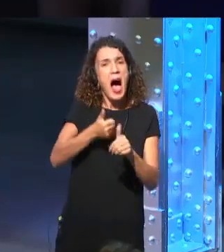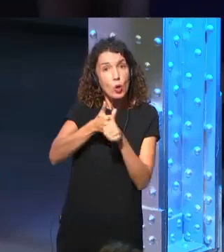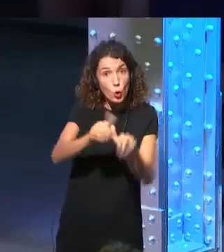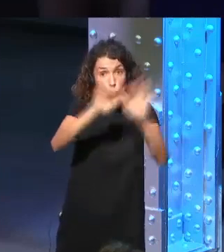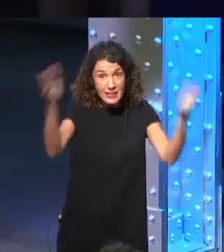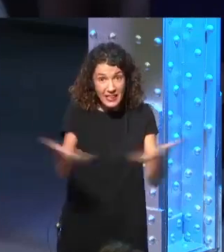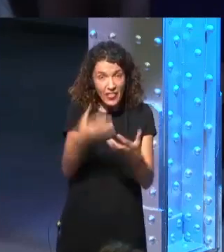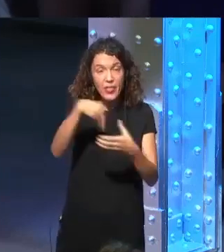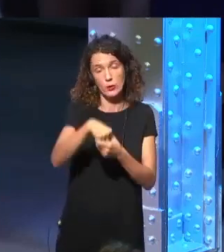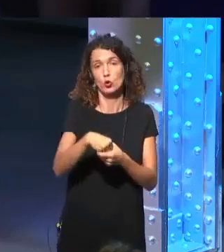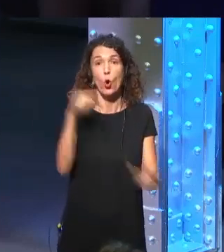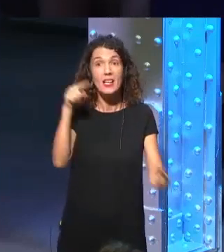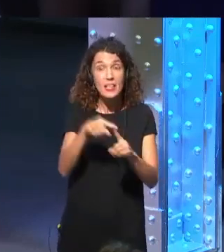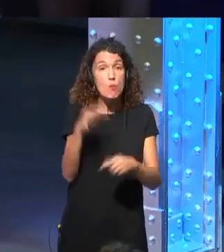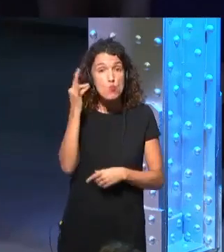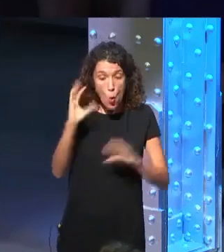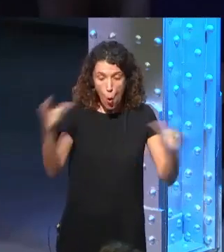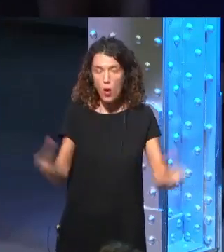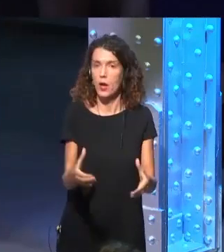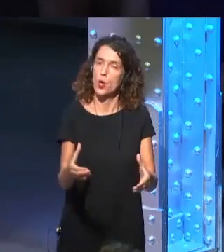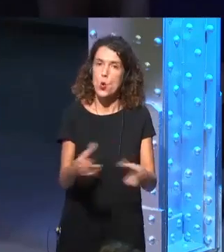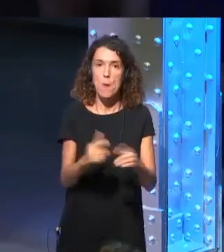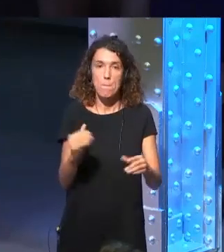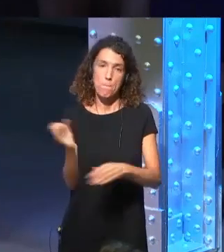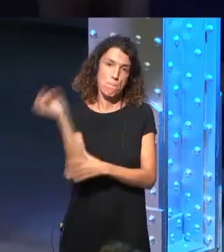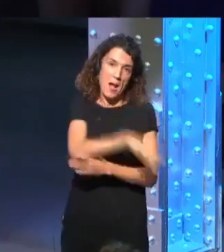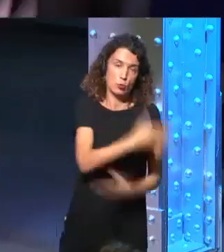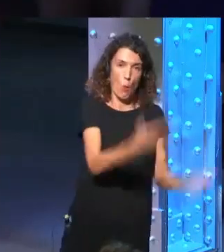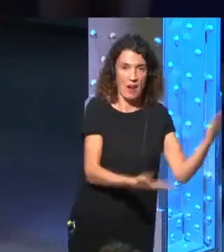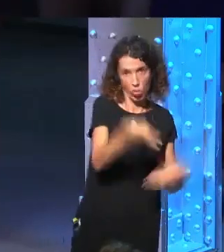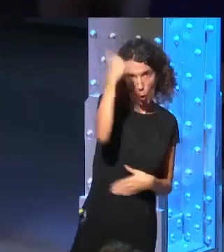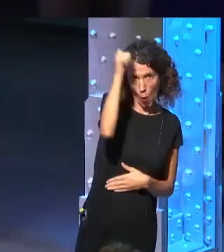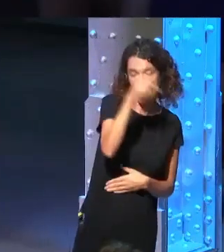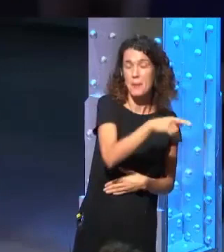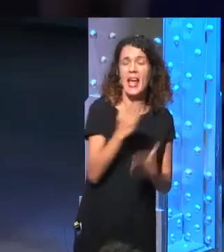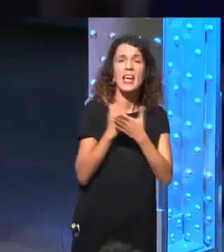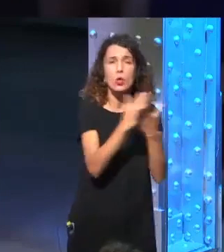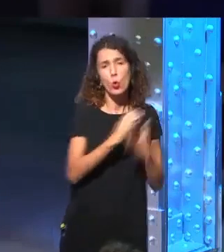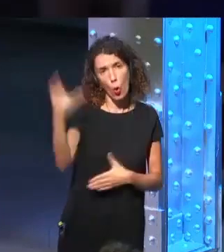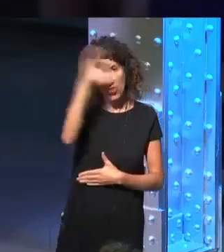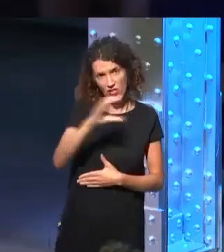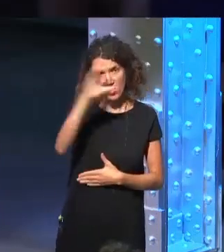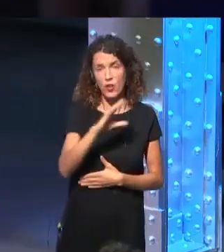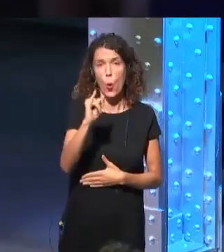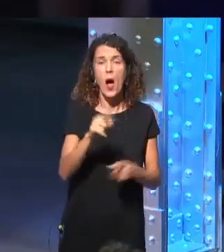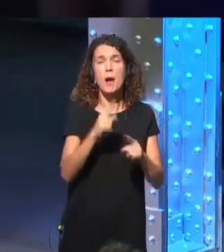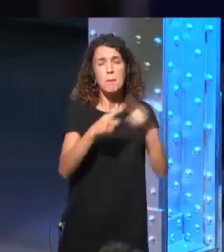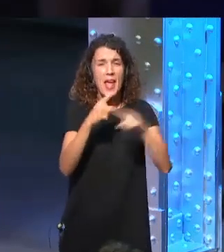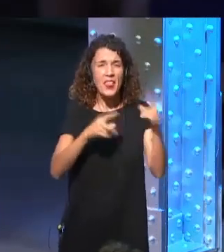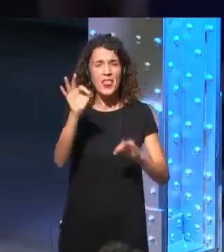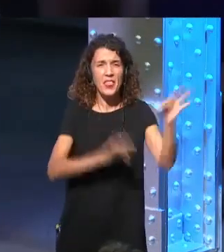online dirigido hacia las mujeres es muy superior al que hay dirigido hacia los hombres. Hay un estudio académico que establece un ratio más o menos